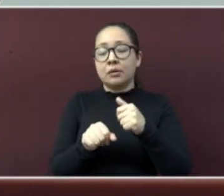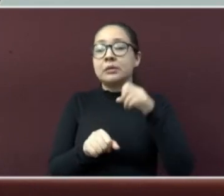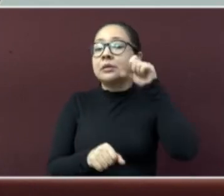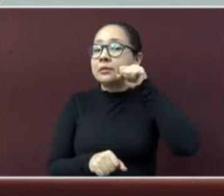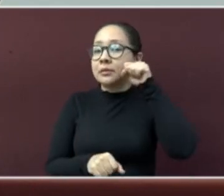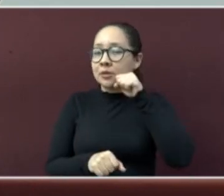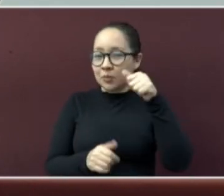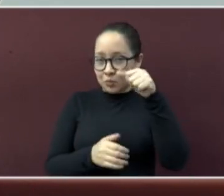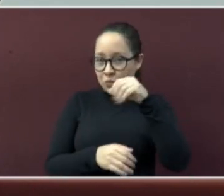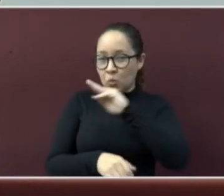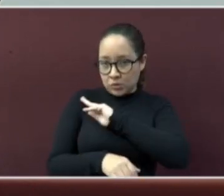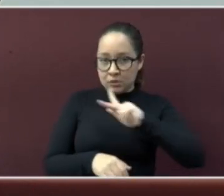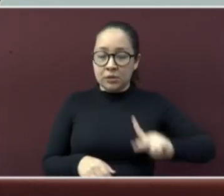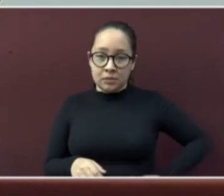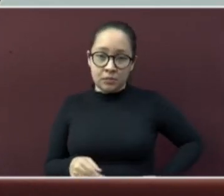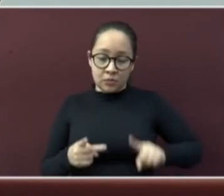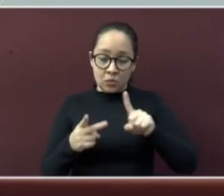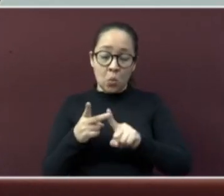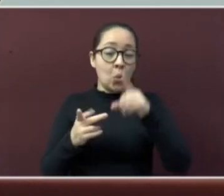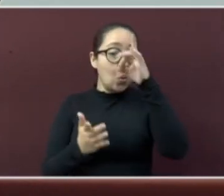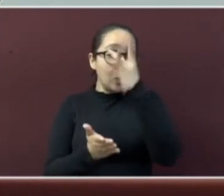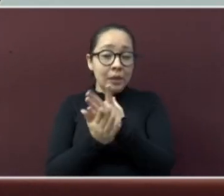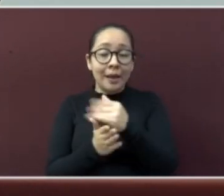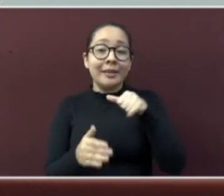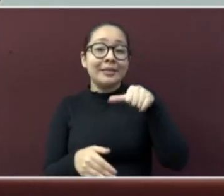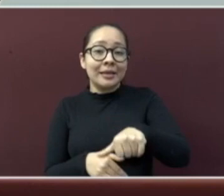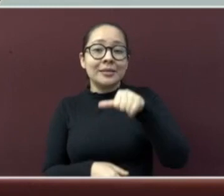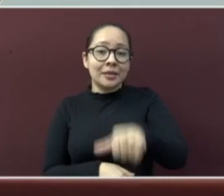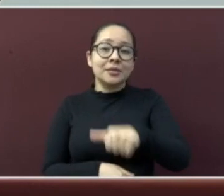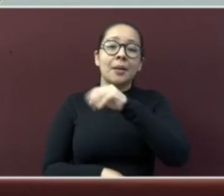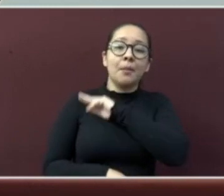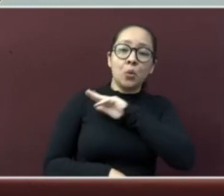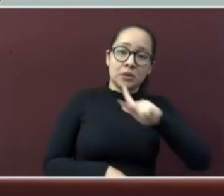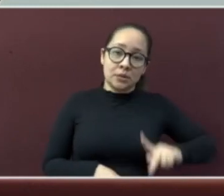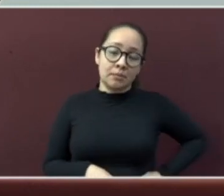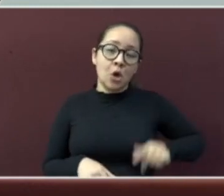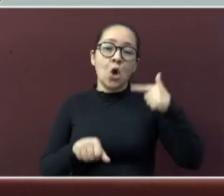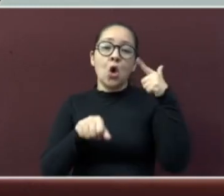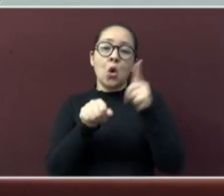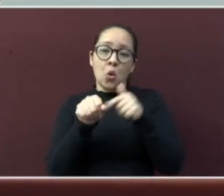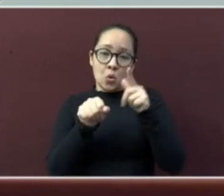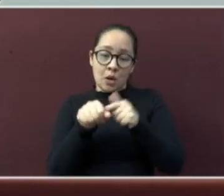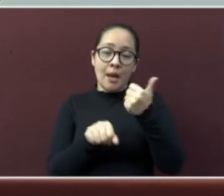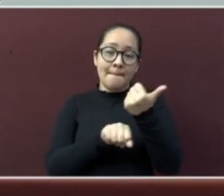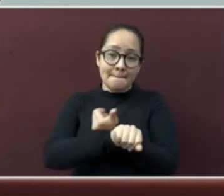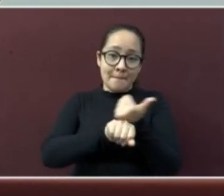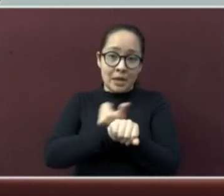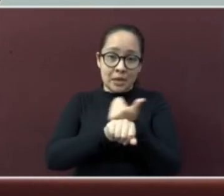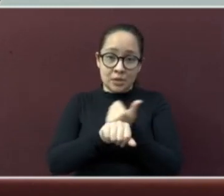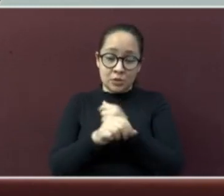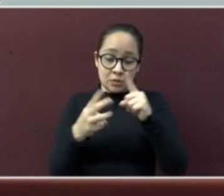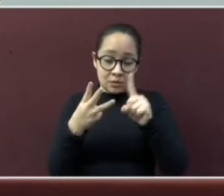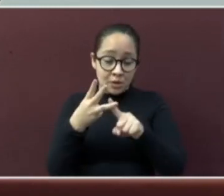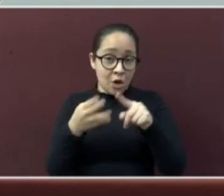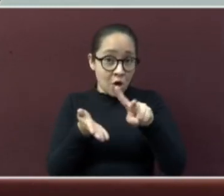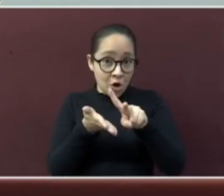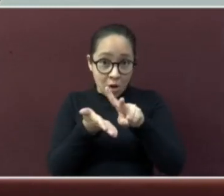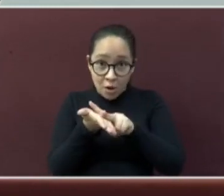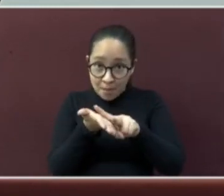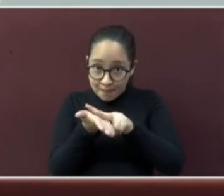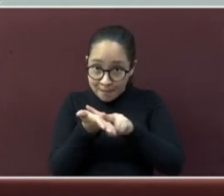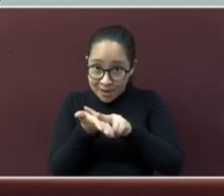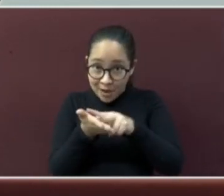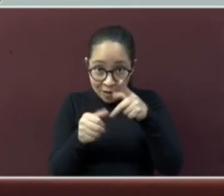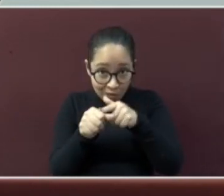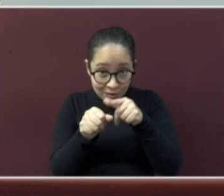solamente 16 en color amarillo y ninguno en color